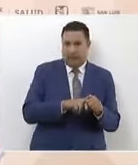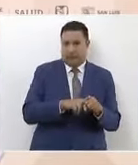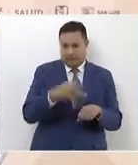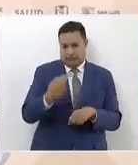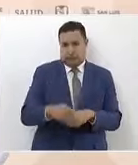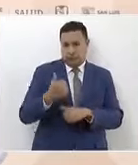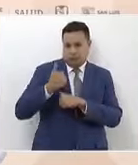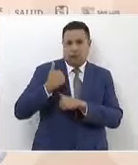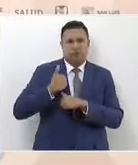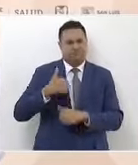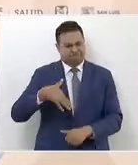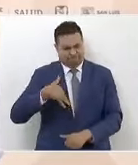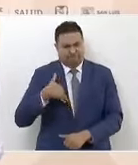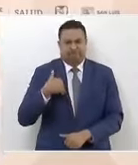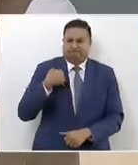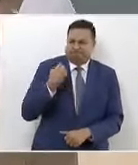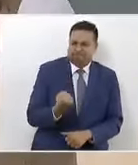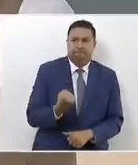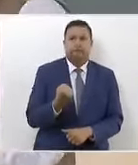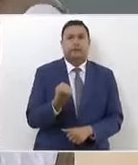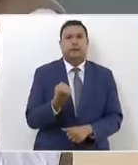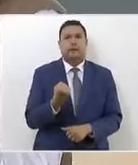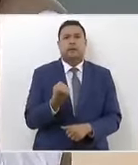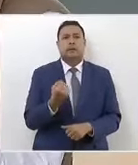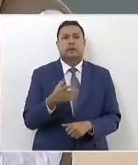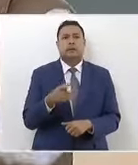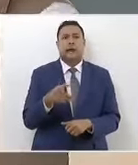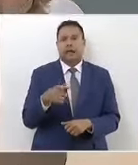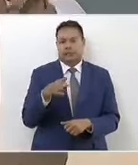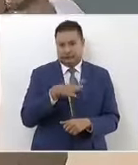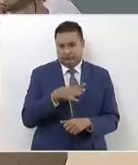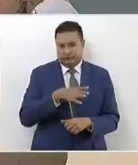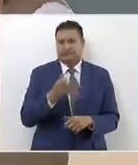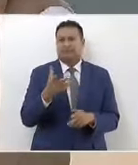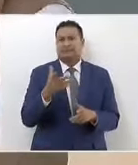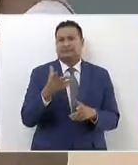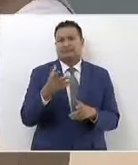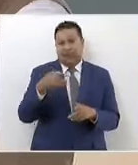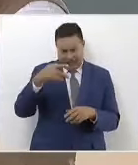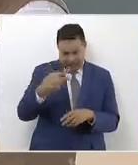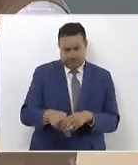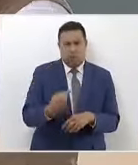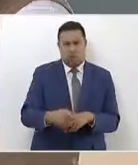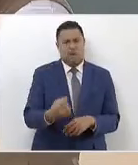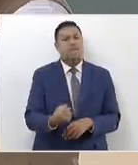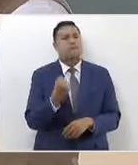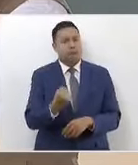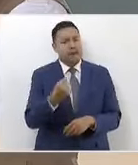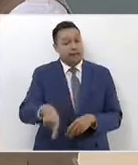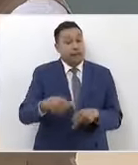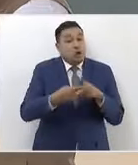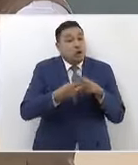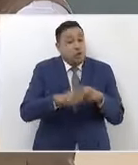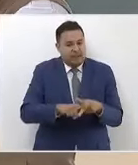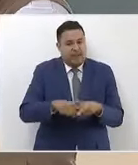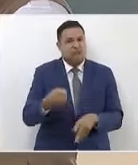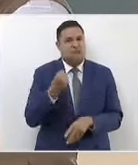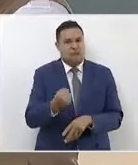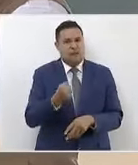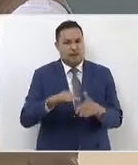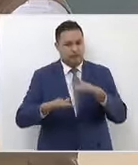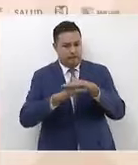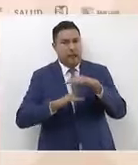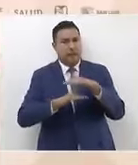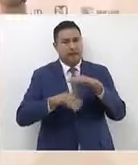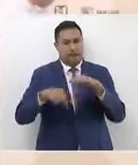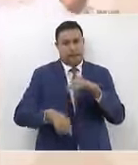Soledad hizo un gran, gran esfuerzo. Este fue quizá el bastión de la atención COVID para todos los pobladores